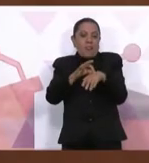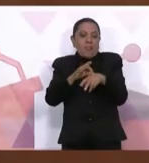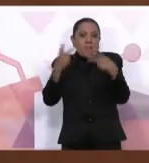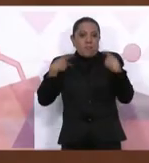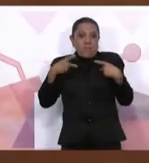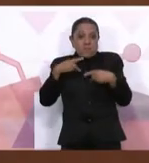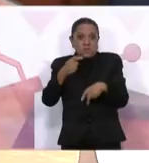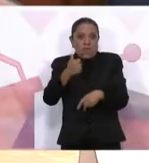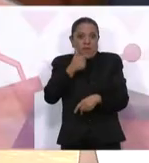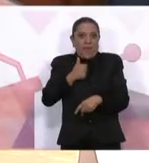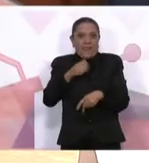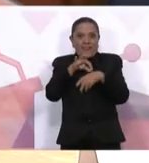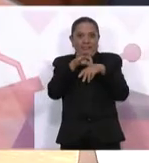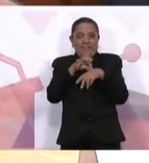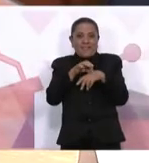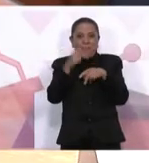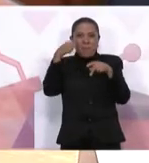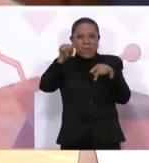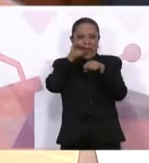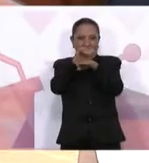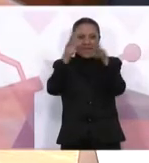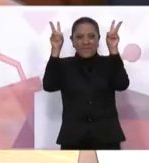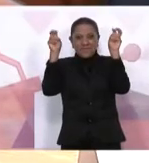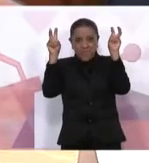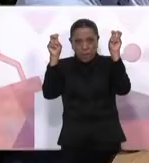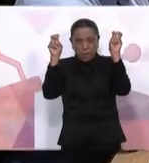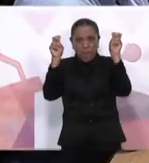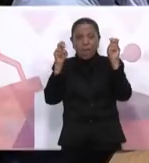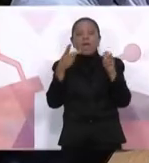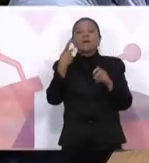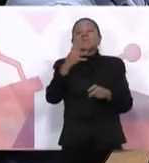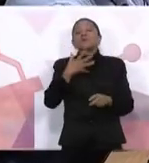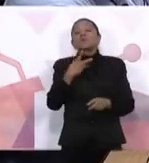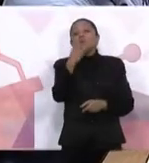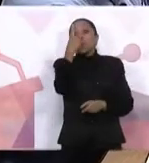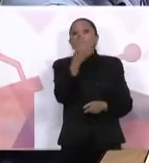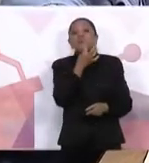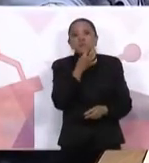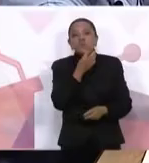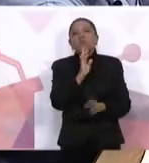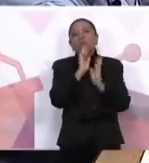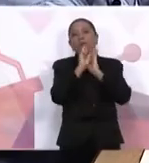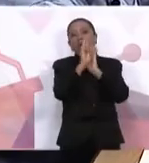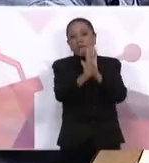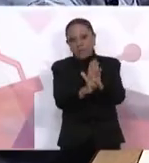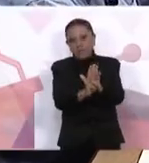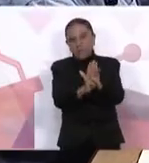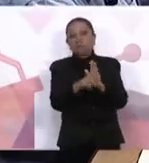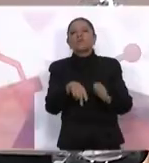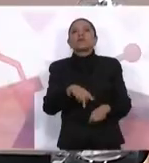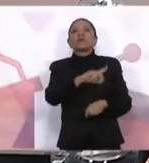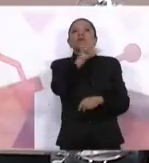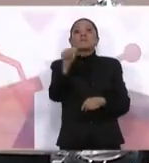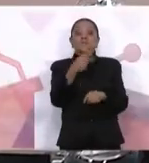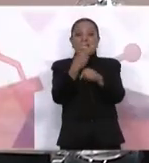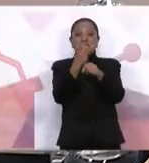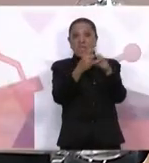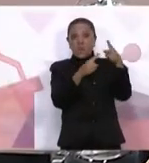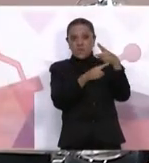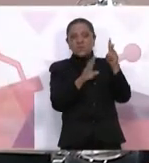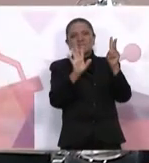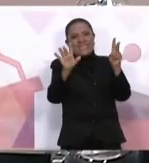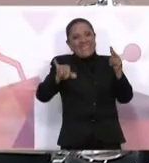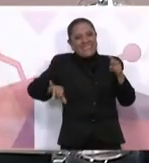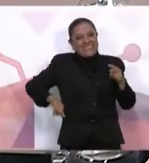tema en cuestión contando con hasta un minuto para responder en el segundo segmento viene lo interesante se abrirá